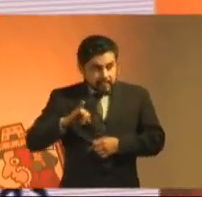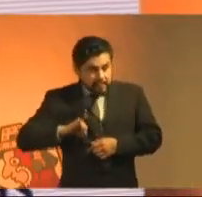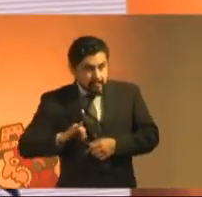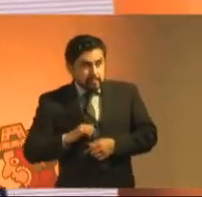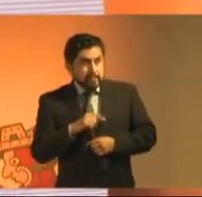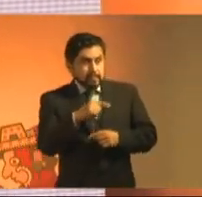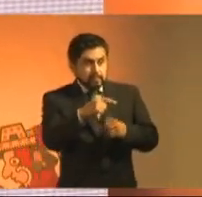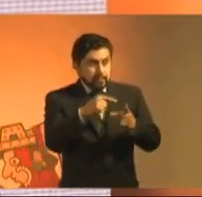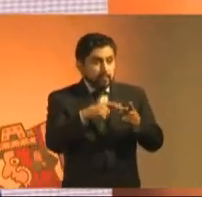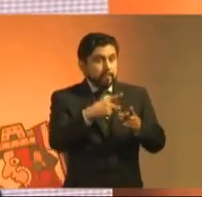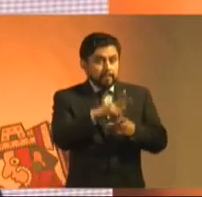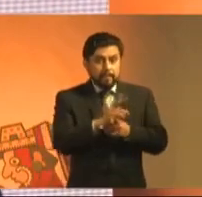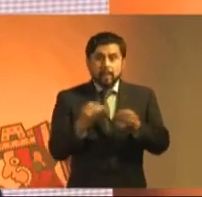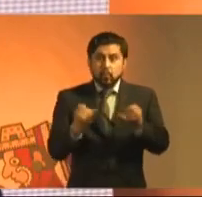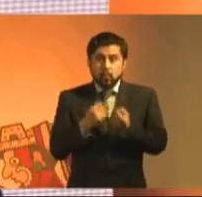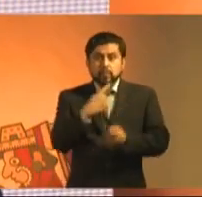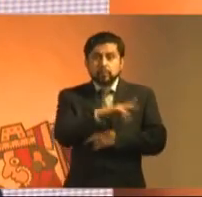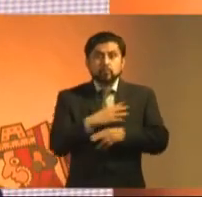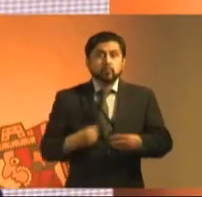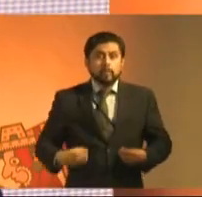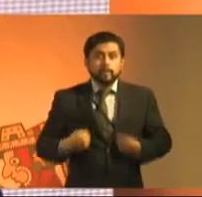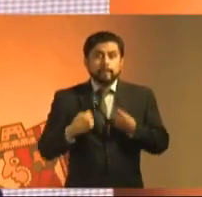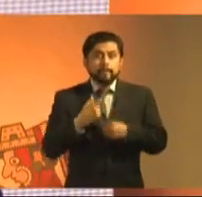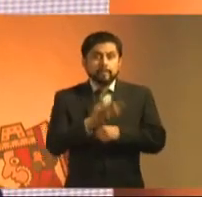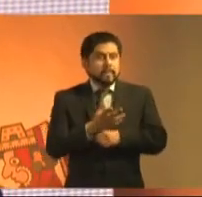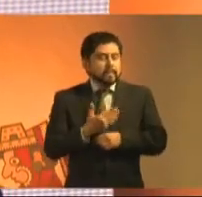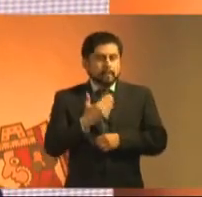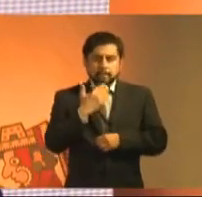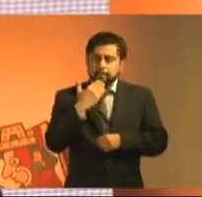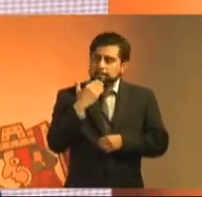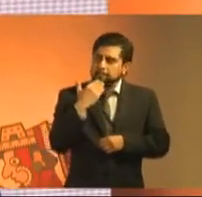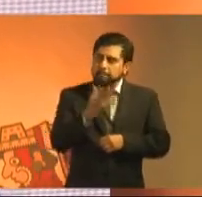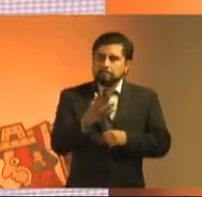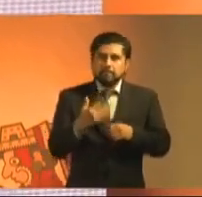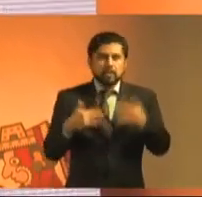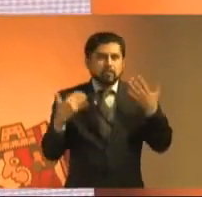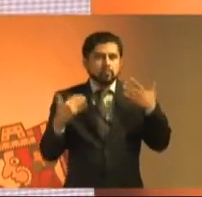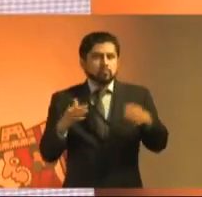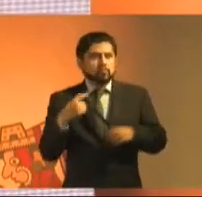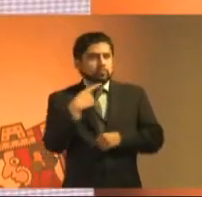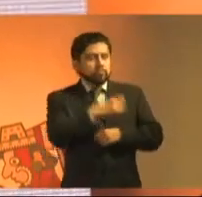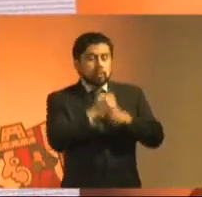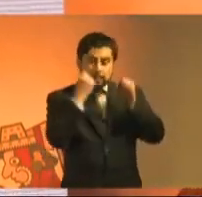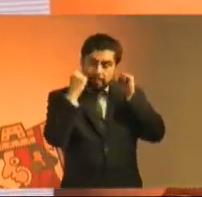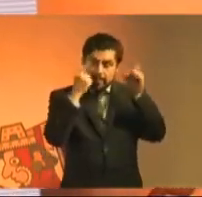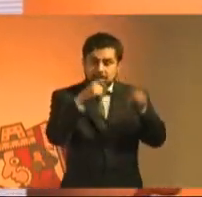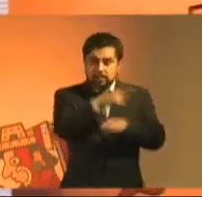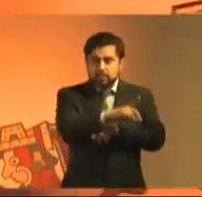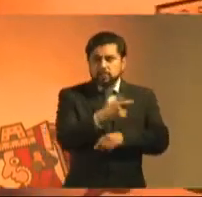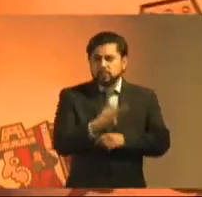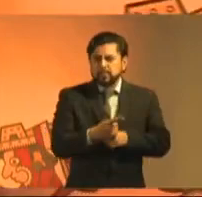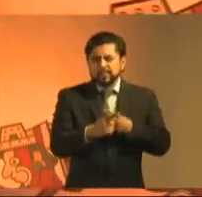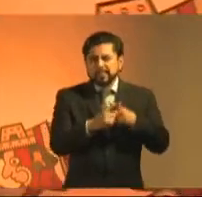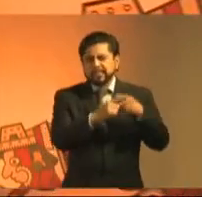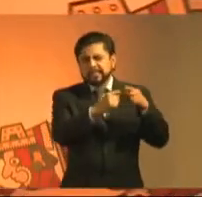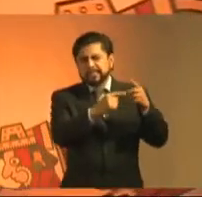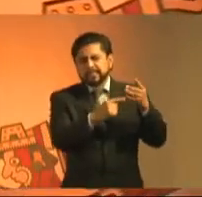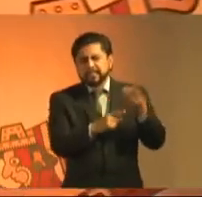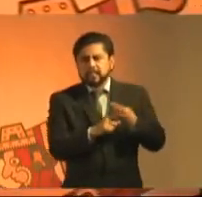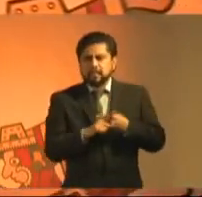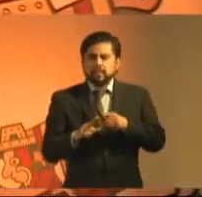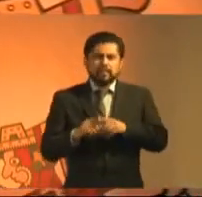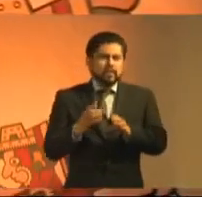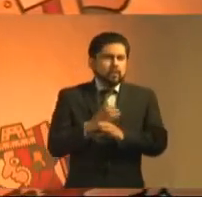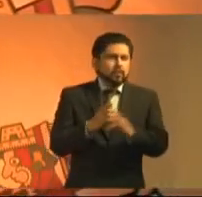pero al mismo tiempo extremadamente brillante iluminadora y trascendente por lo que hizo por lo que heredó